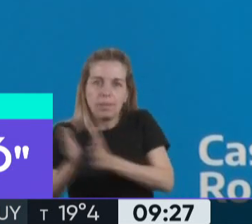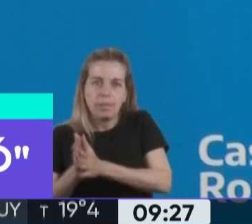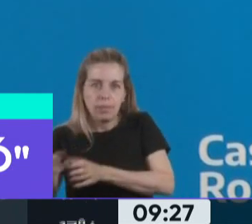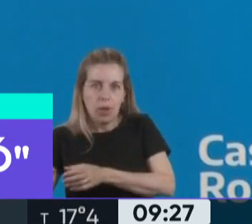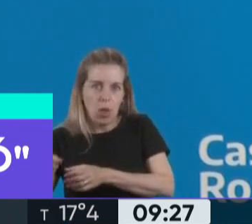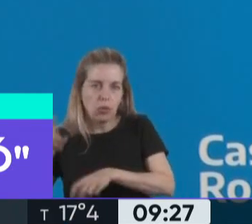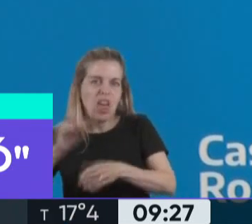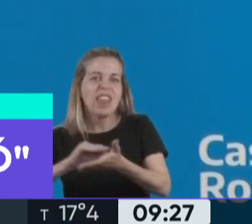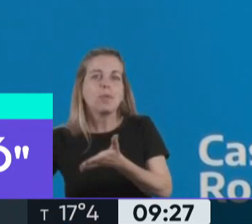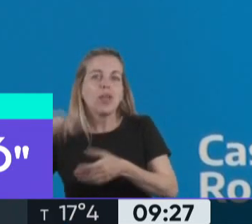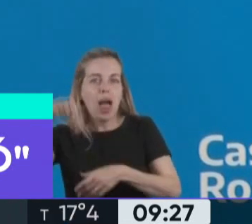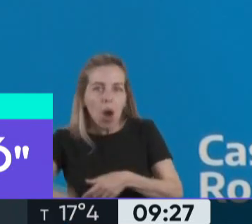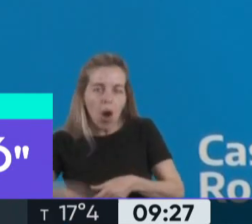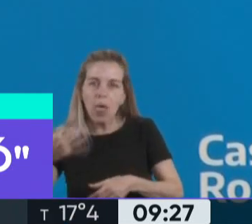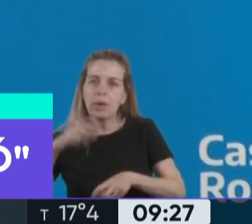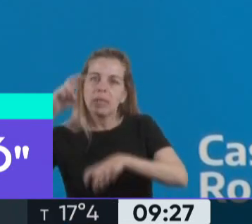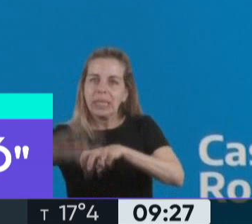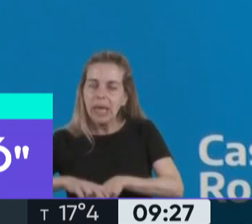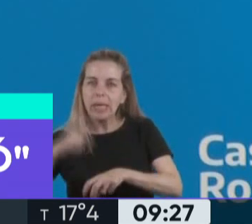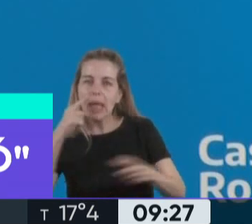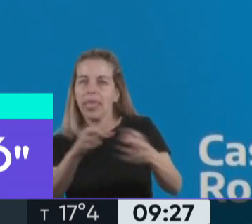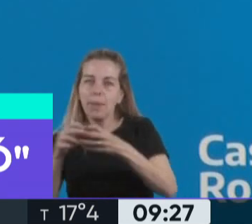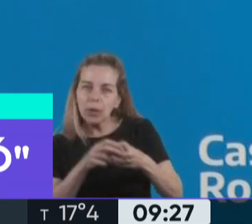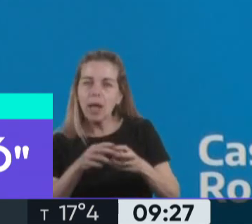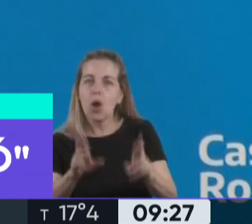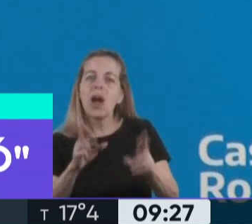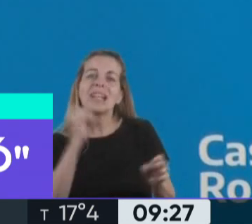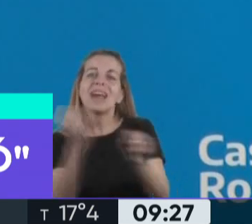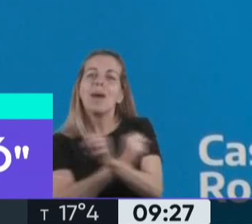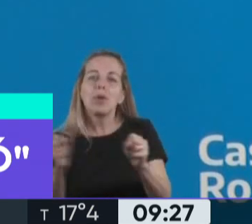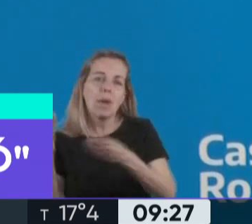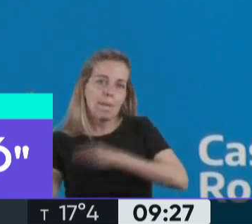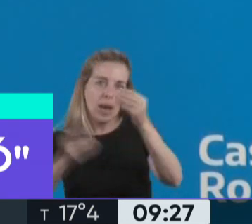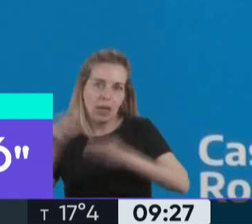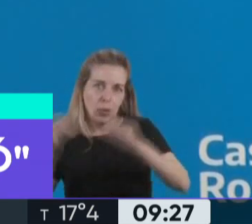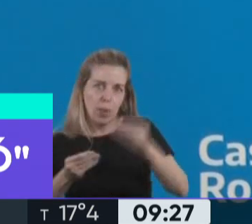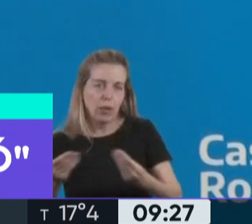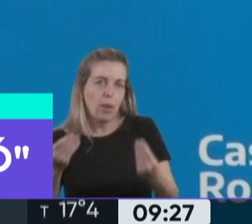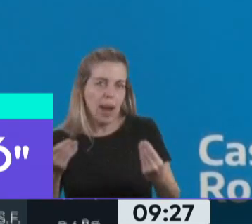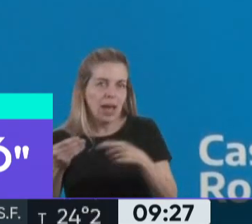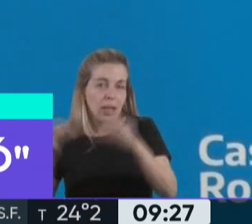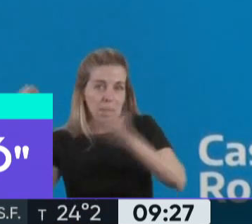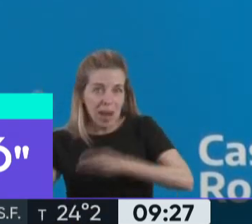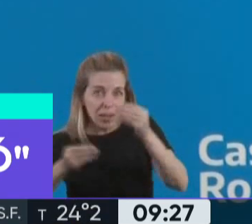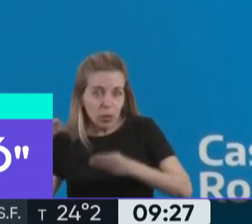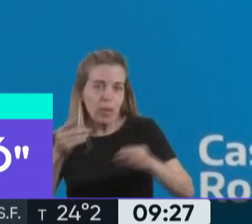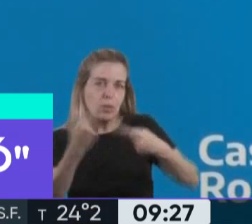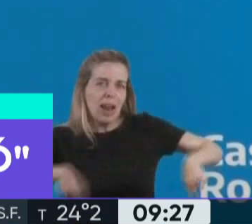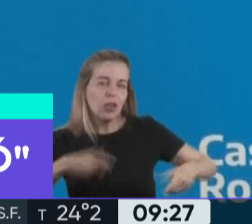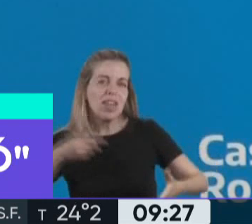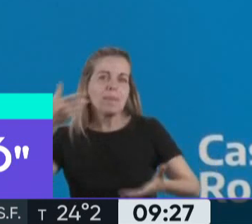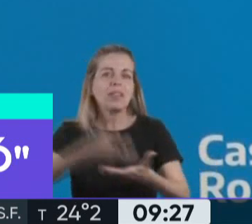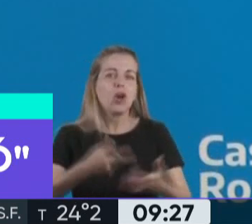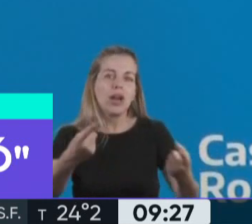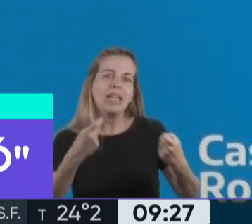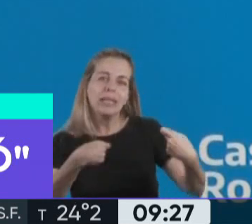estar en sus bancas hoy tratando de que ese presupuesto se apruebe de la mejor manera posible para que todo lo que necesitamos invertir,